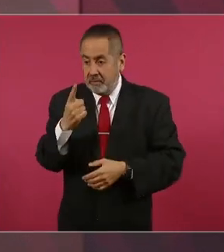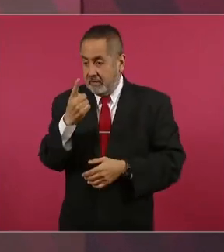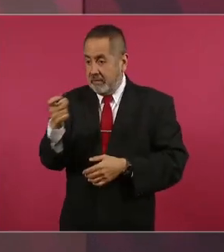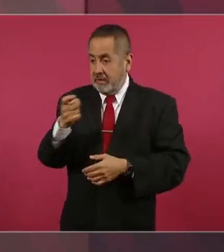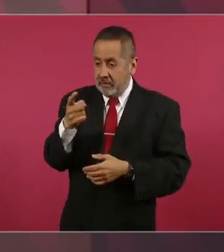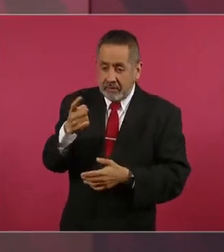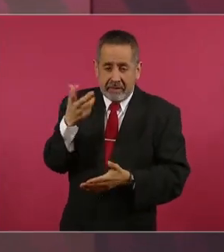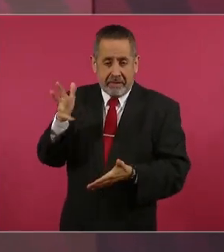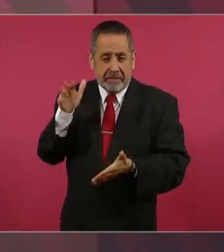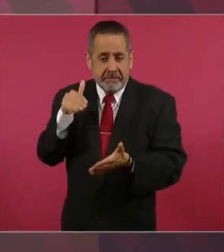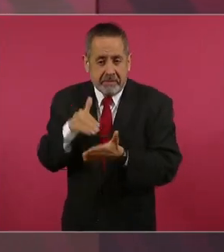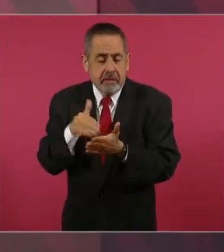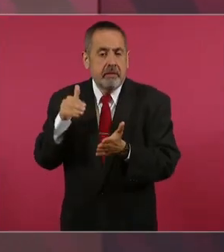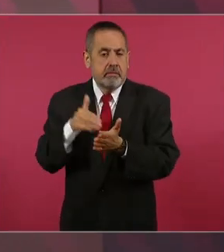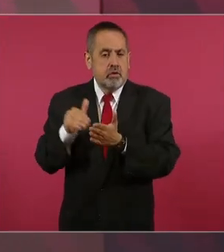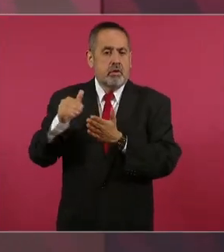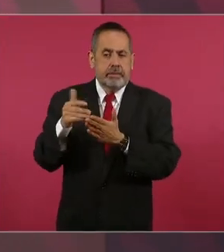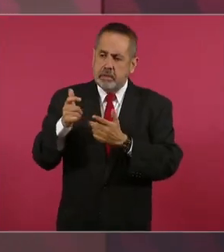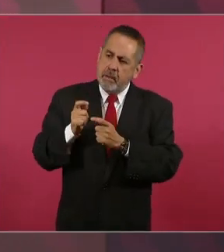110,000 millones de pesos,